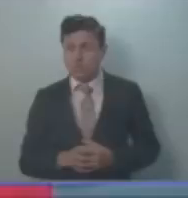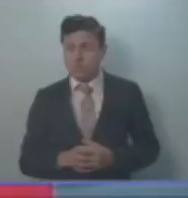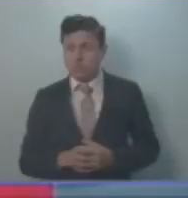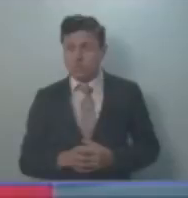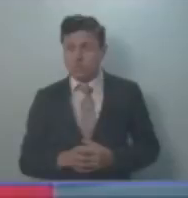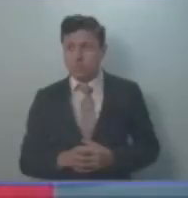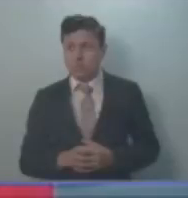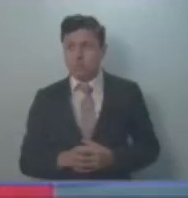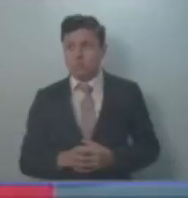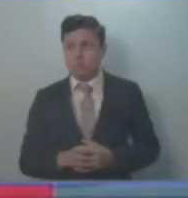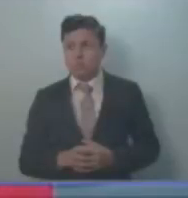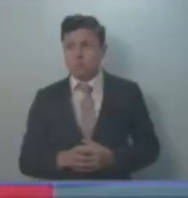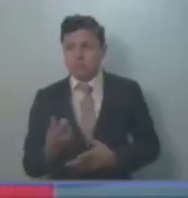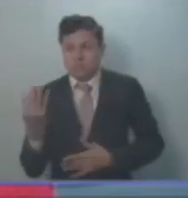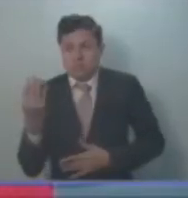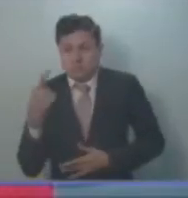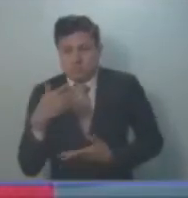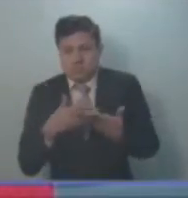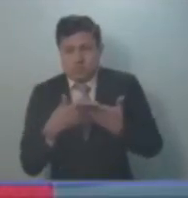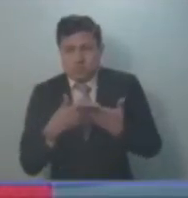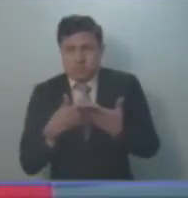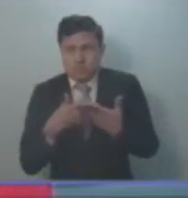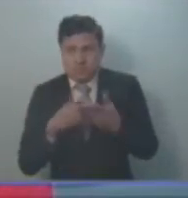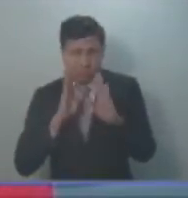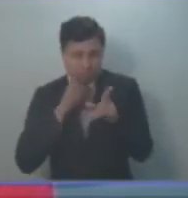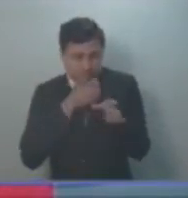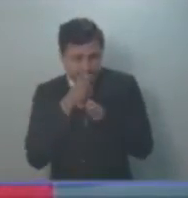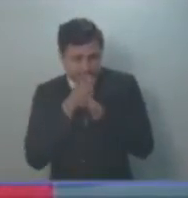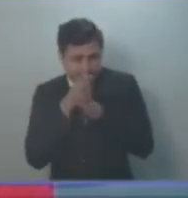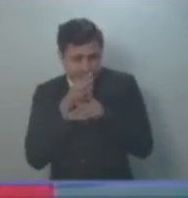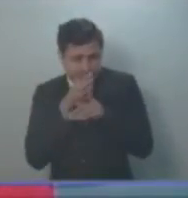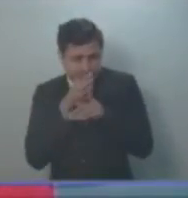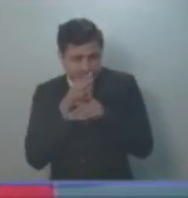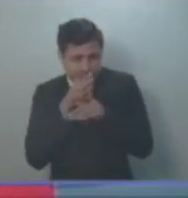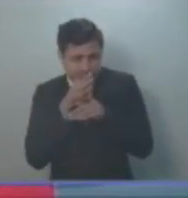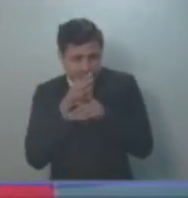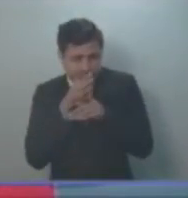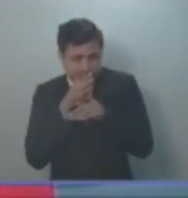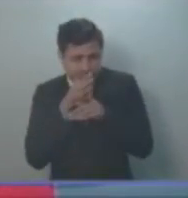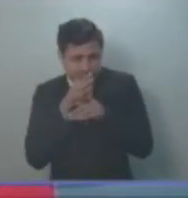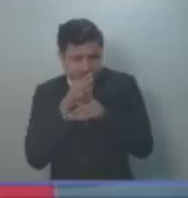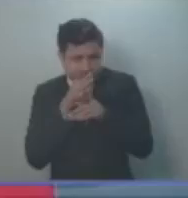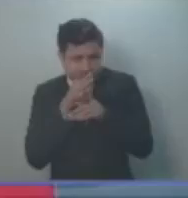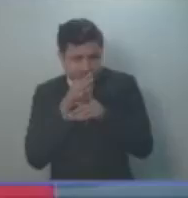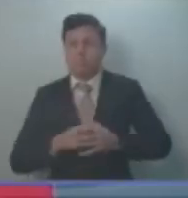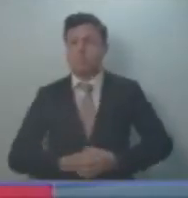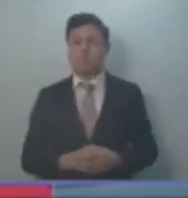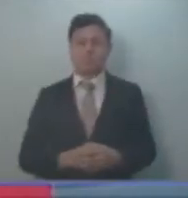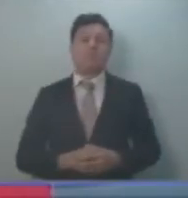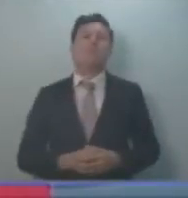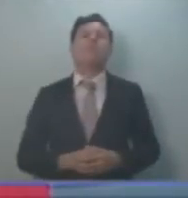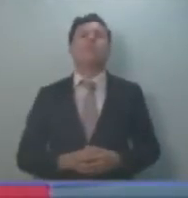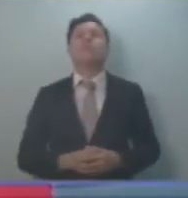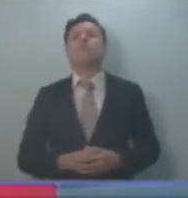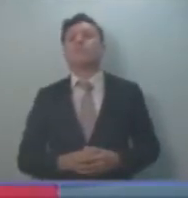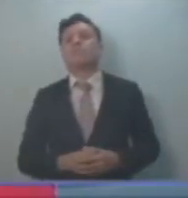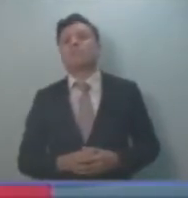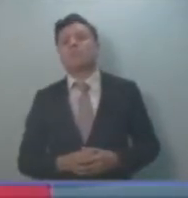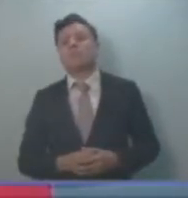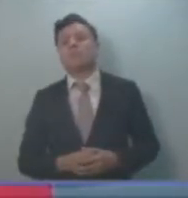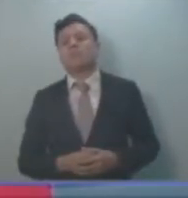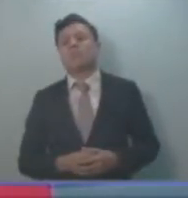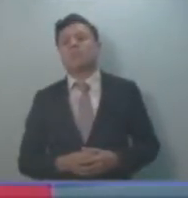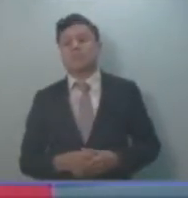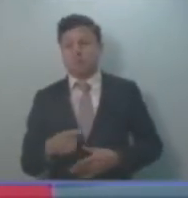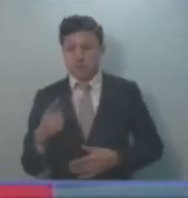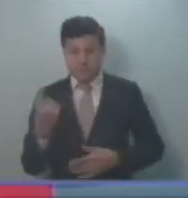atención técnica y médica especializada previa validación de su médico tratante. Quienes tendrán el